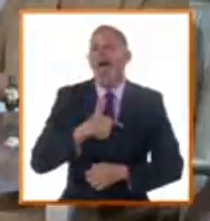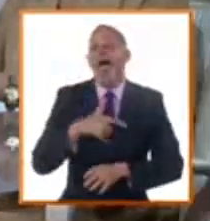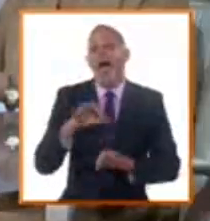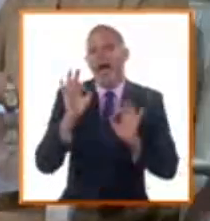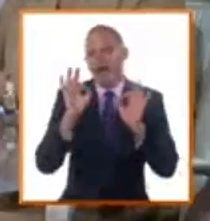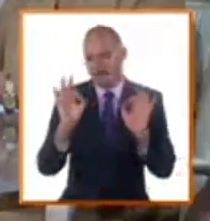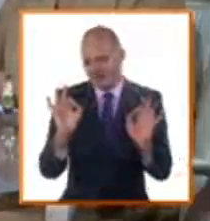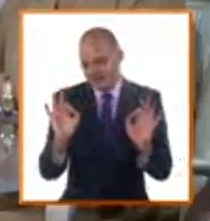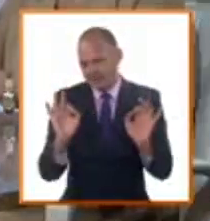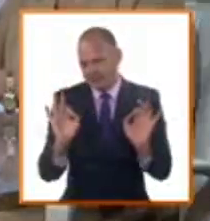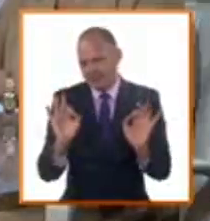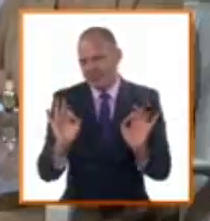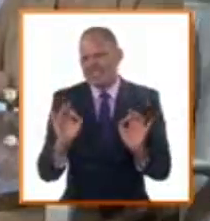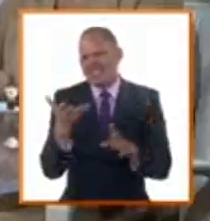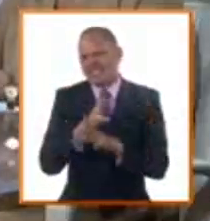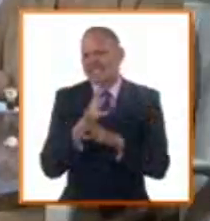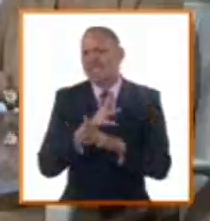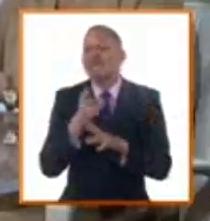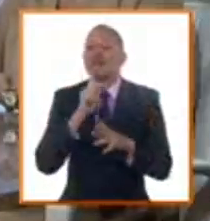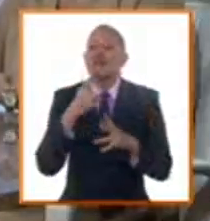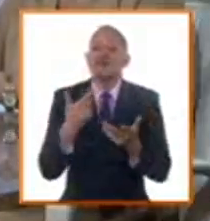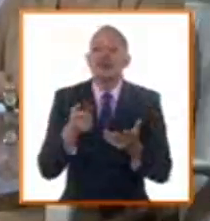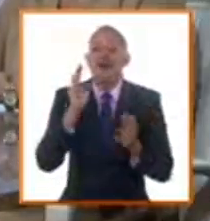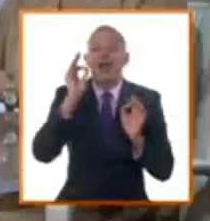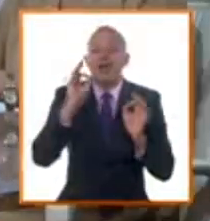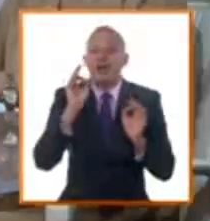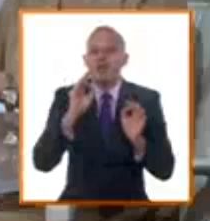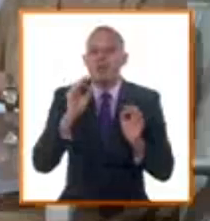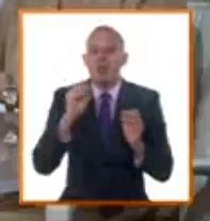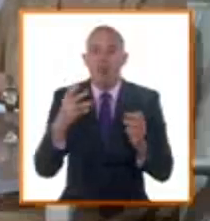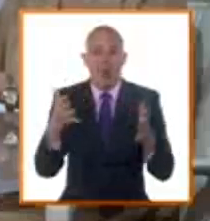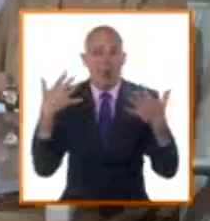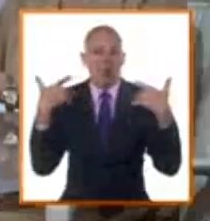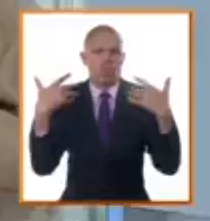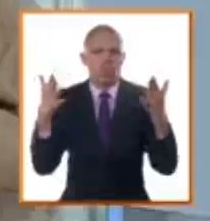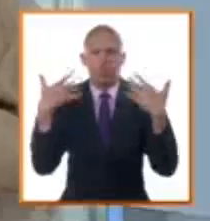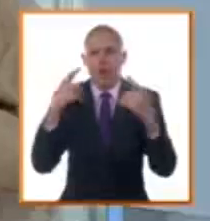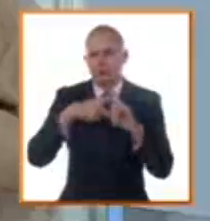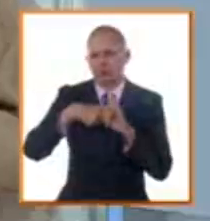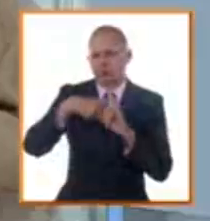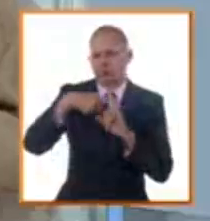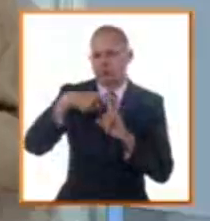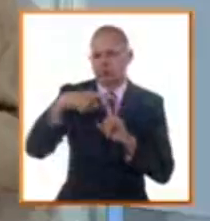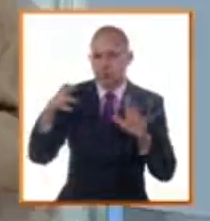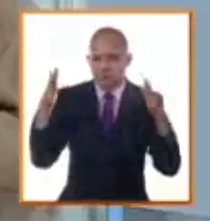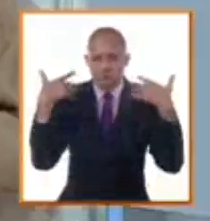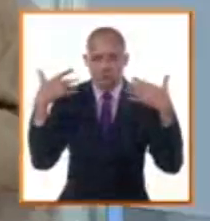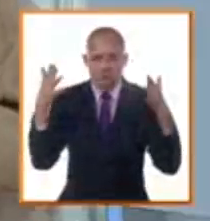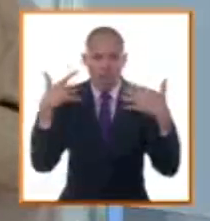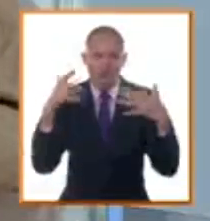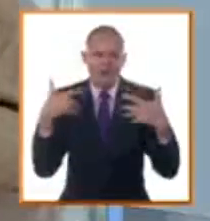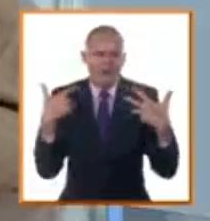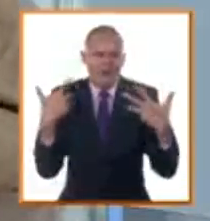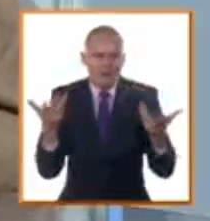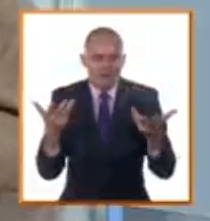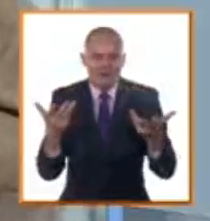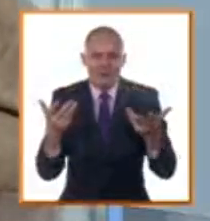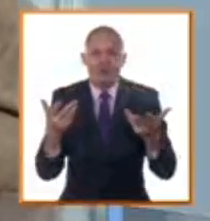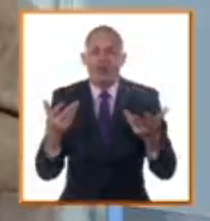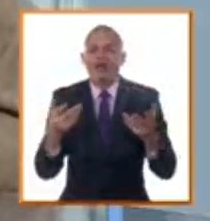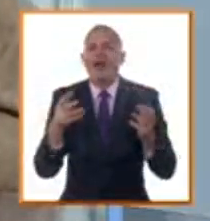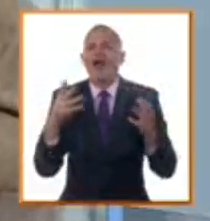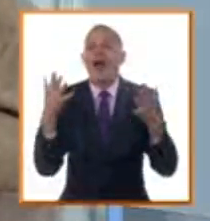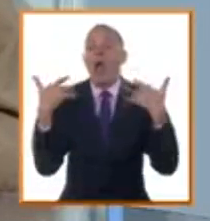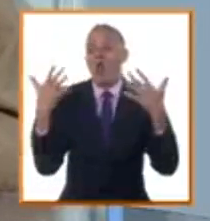del Golfo de México y que en muchas ocasiones por varios días oscilan entre el sudeste del Golfo de México y la región occidental de Cuba. Reiterar. Quizás sería bueno